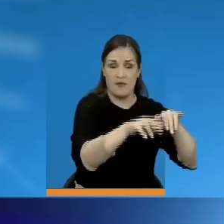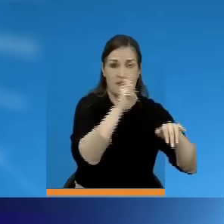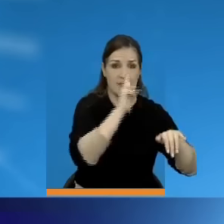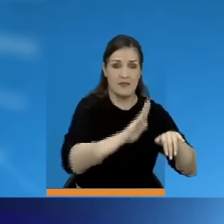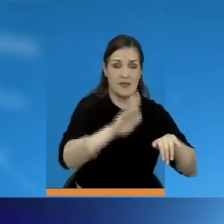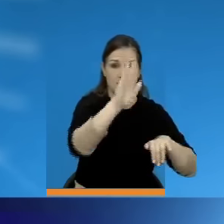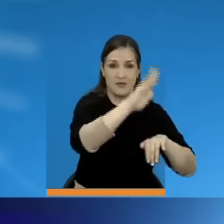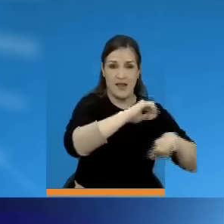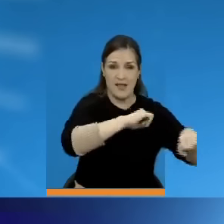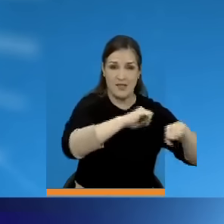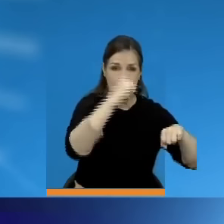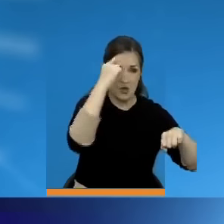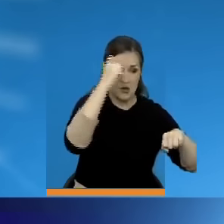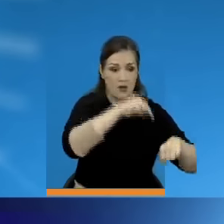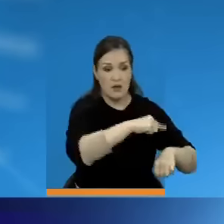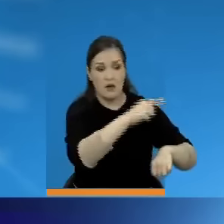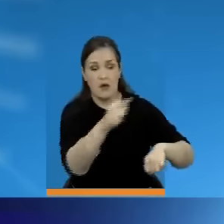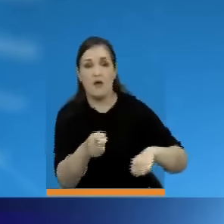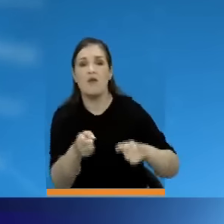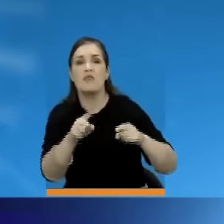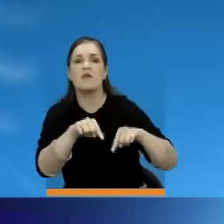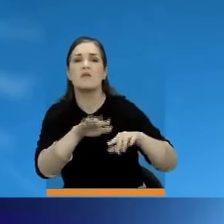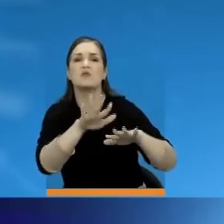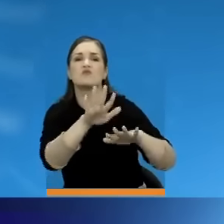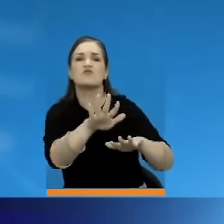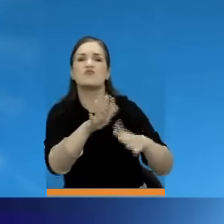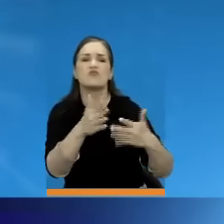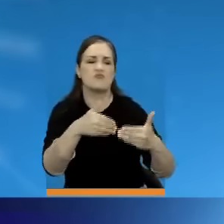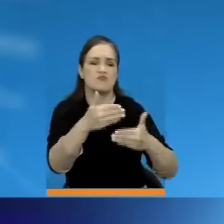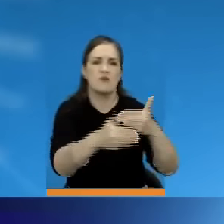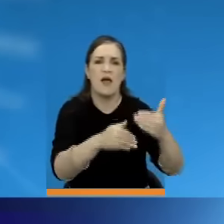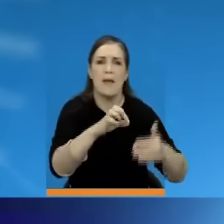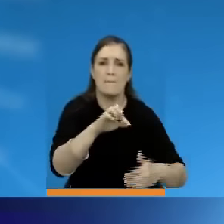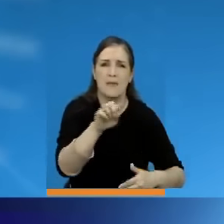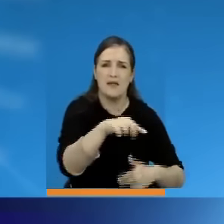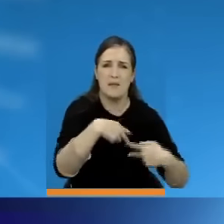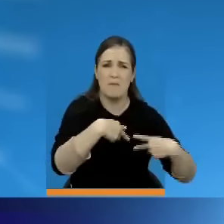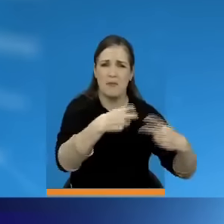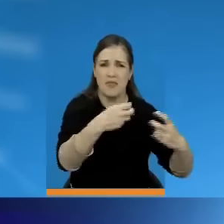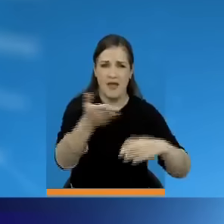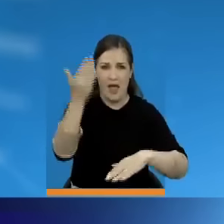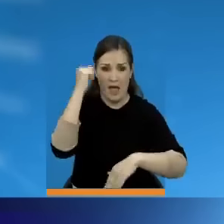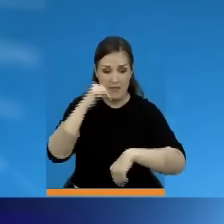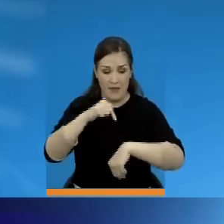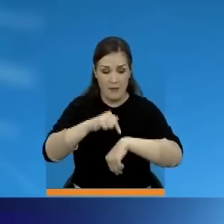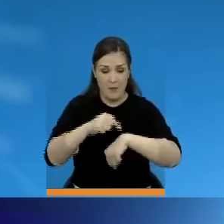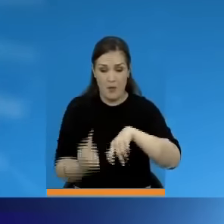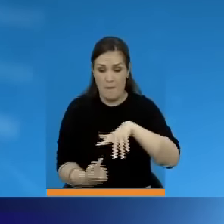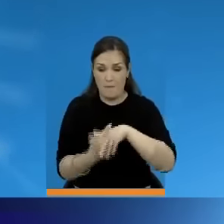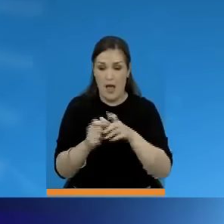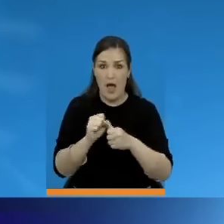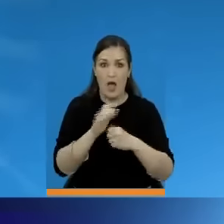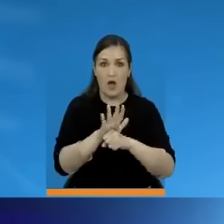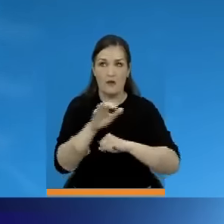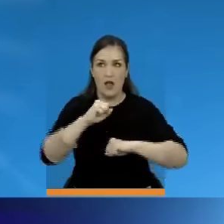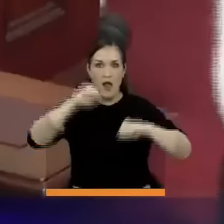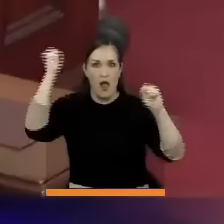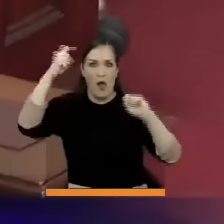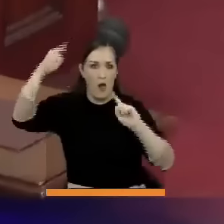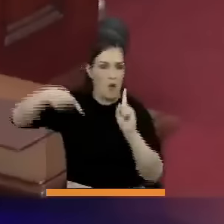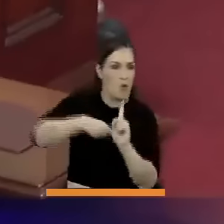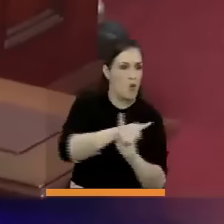COVID. Es una ruptura total de la ética. La restauración moral de la República implica una profunda transformación de las